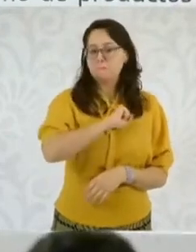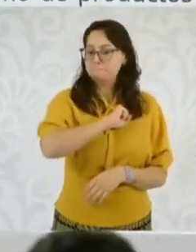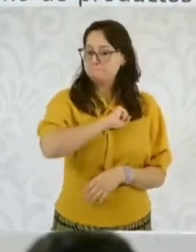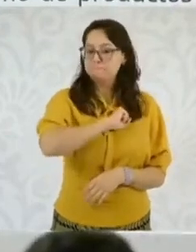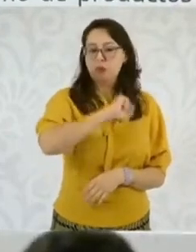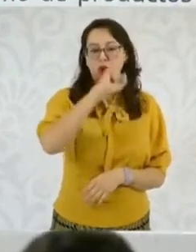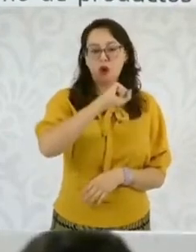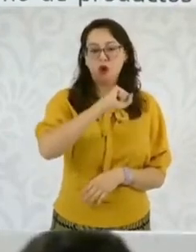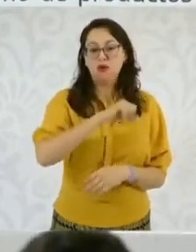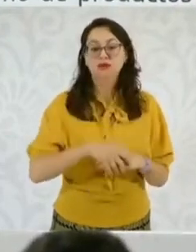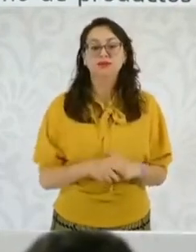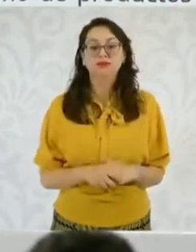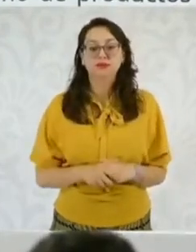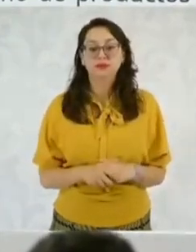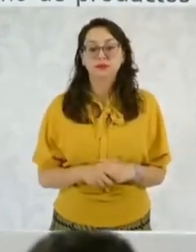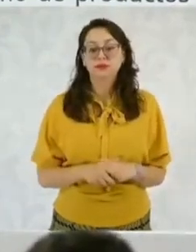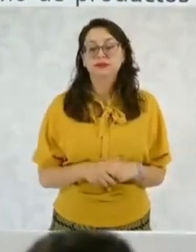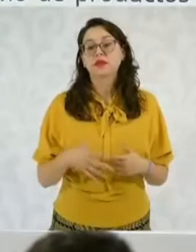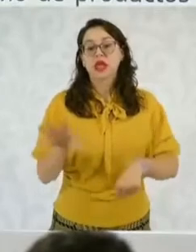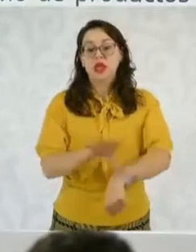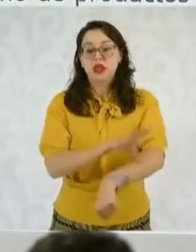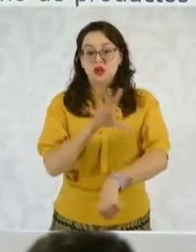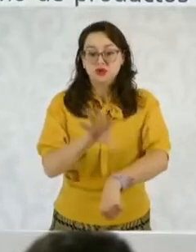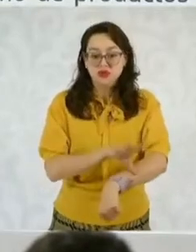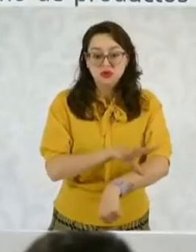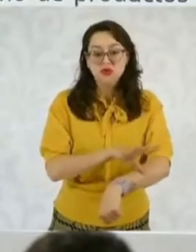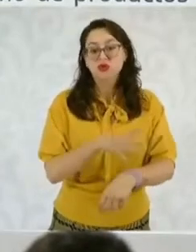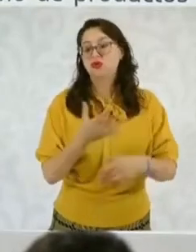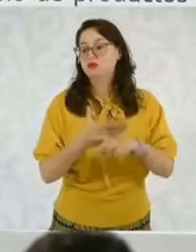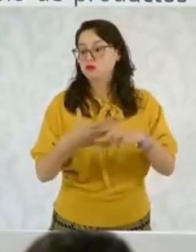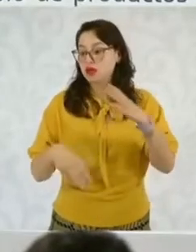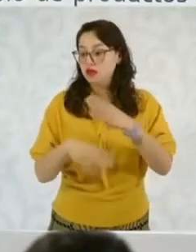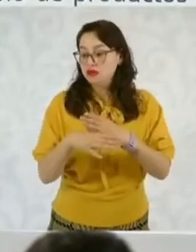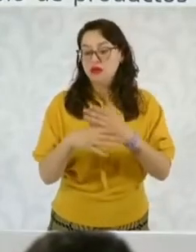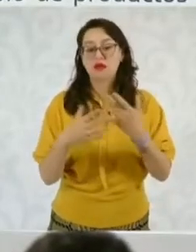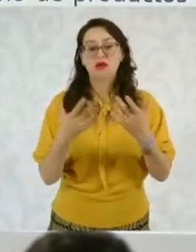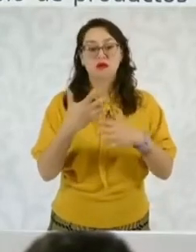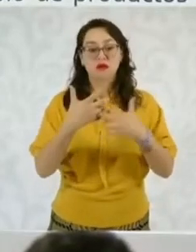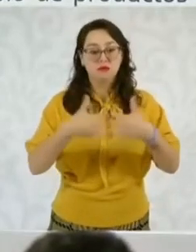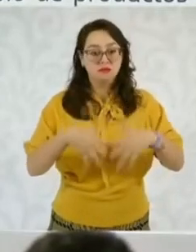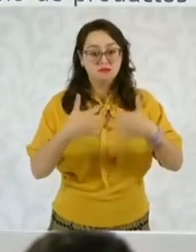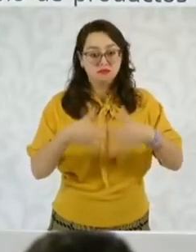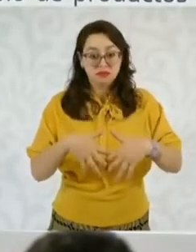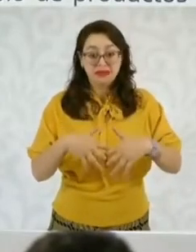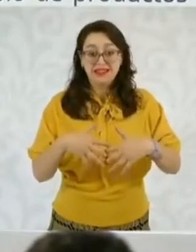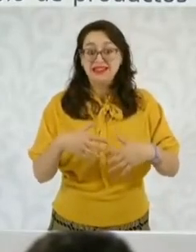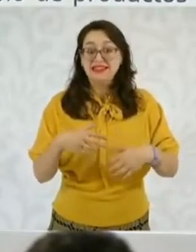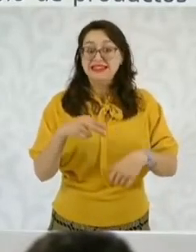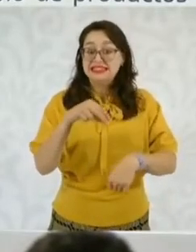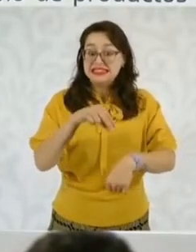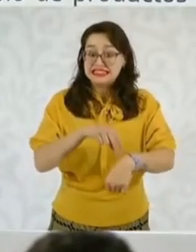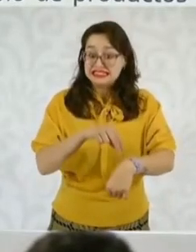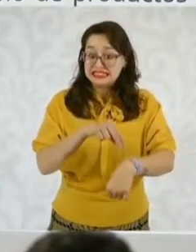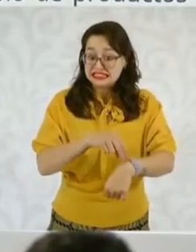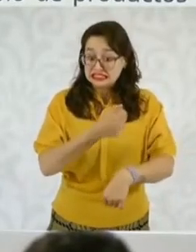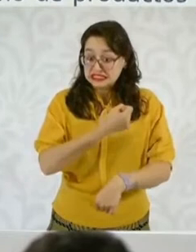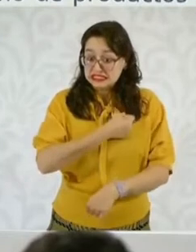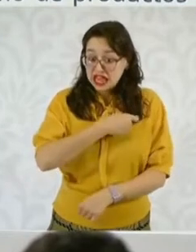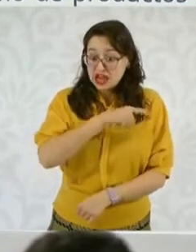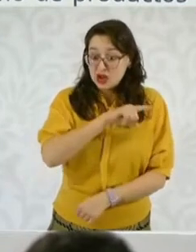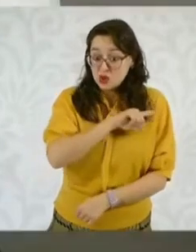industria automotriz. Productos electrónicos y electrodomésticos en equipo médico, que también se hace